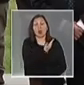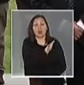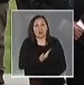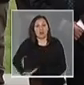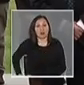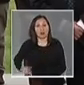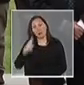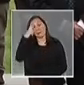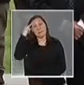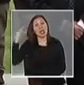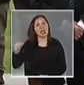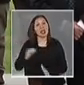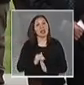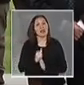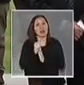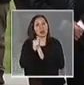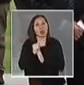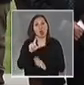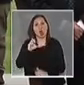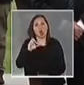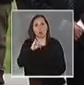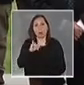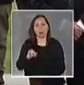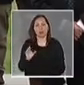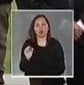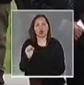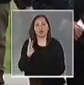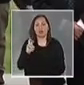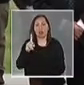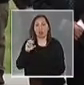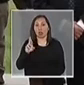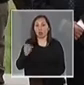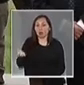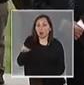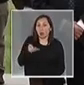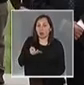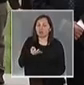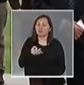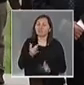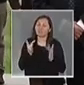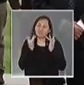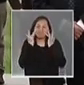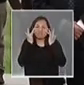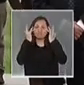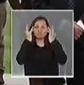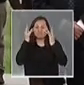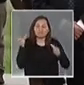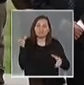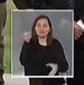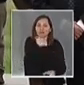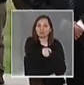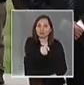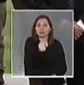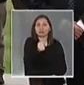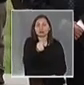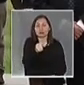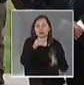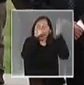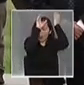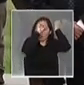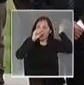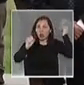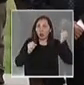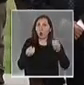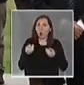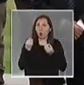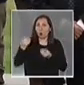México, liderado por Andrés Manuel López Obrador, me ha señalado que está extremadamente contento de esta designación porque muestra la importancia que le damos